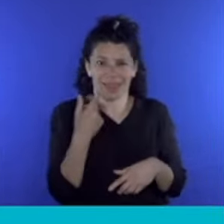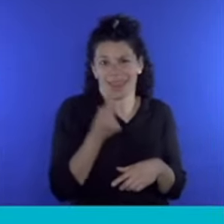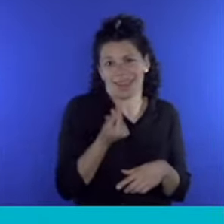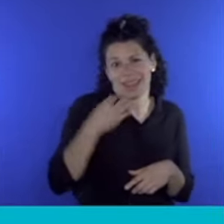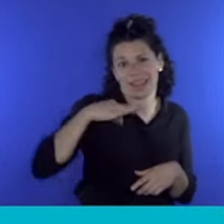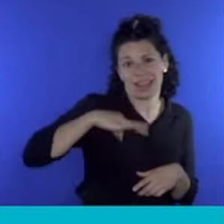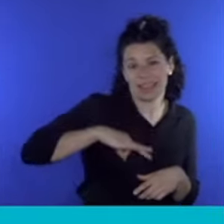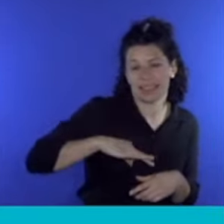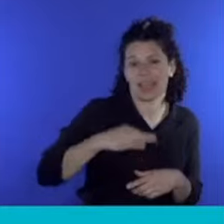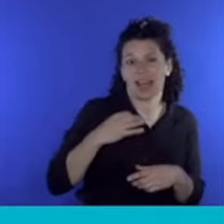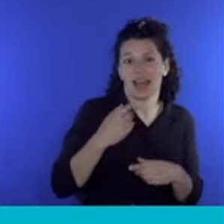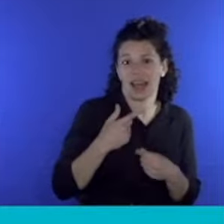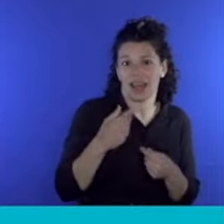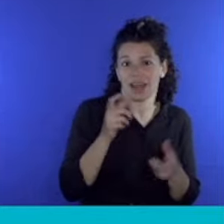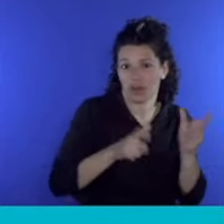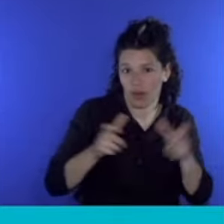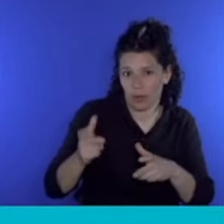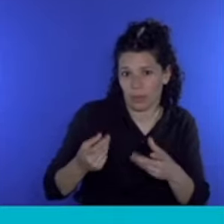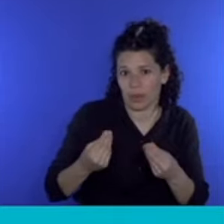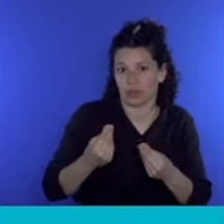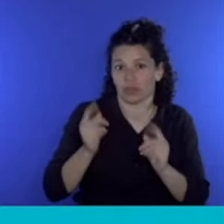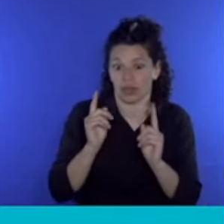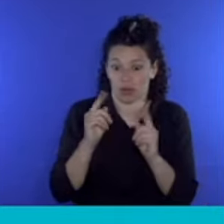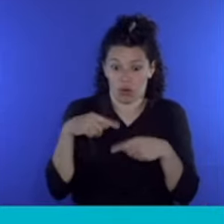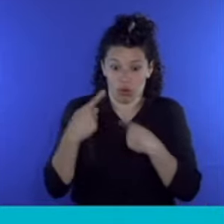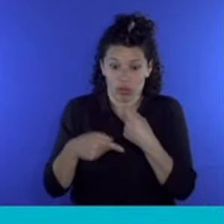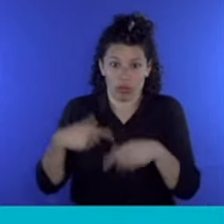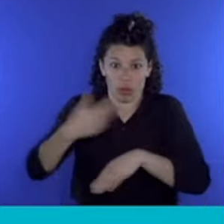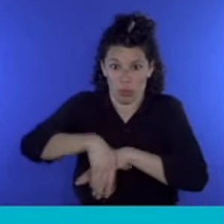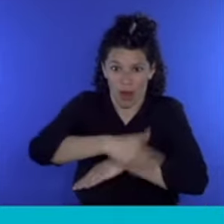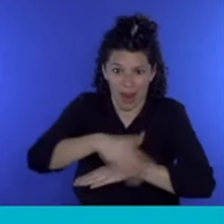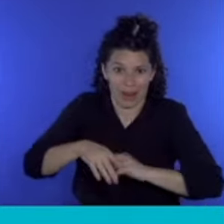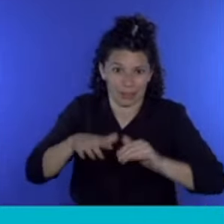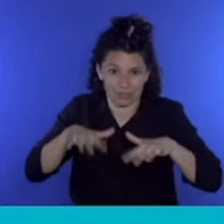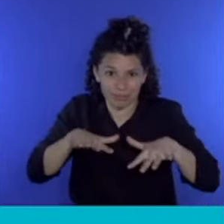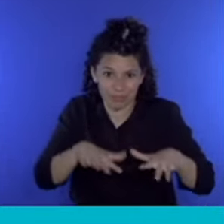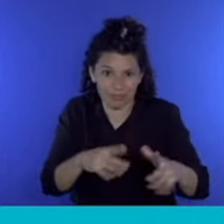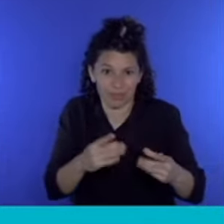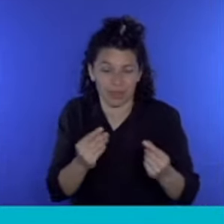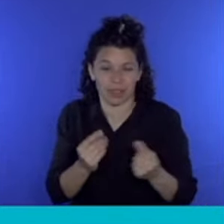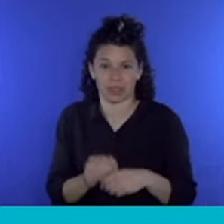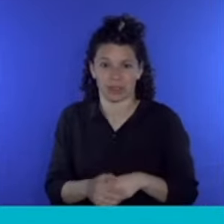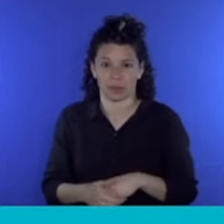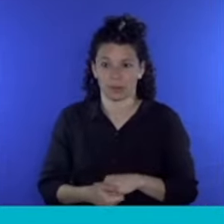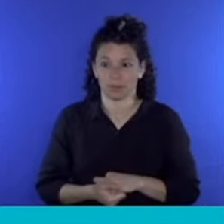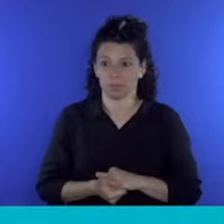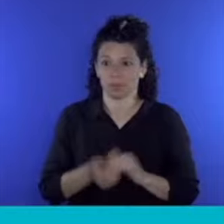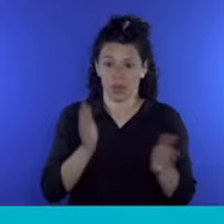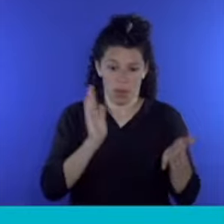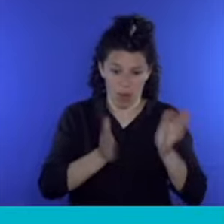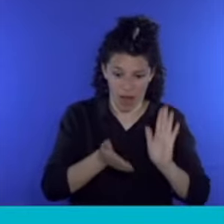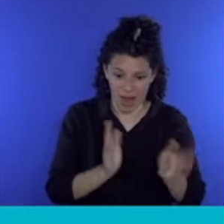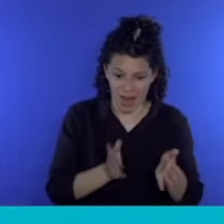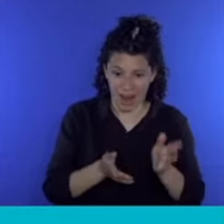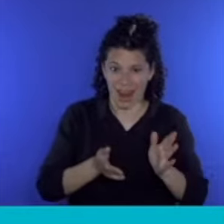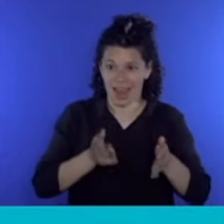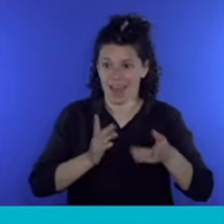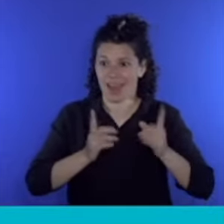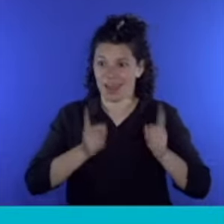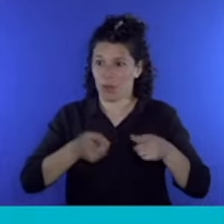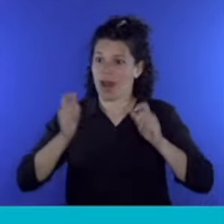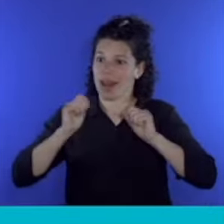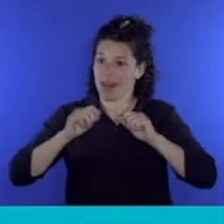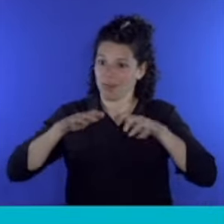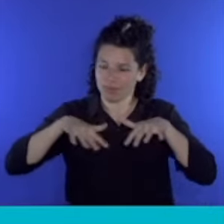se mantienen en la calle a pesar de esta persecución y represión. Entonces, muy importante. El Barba era un obrero que venía del